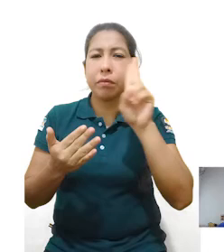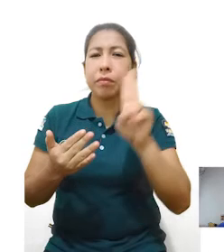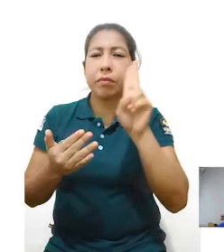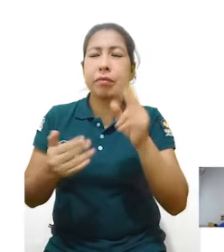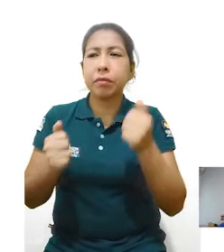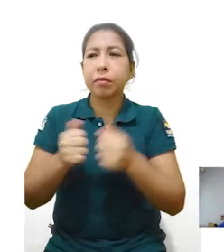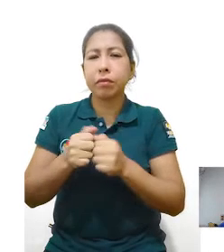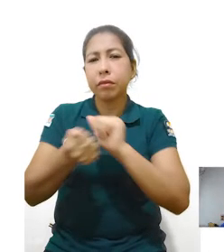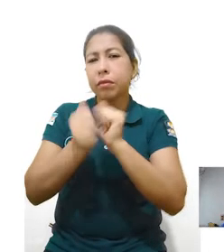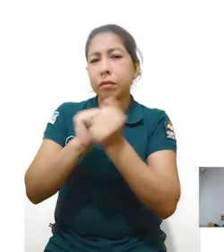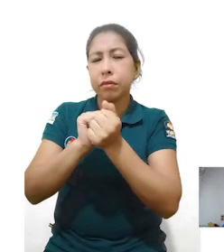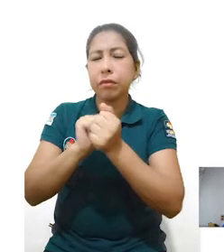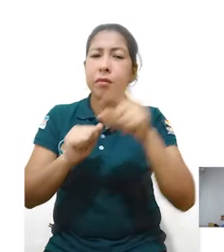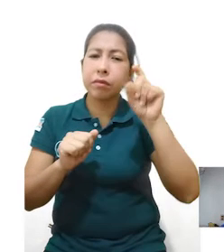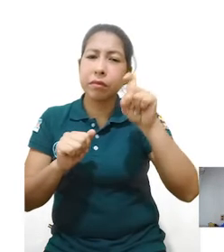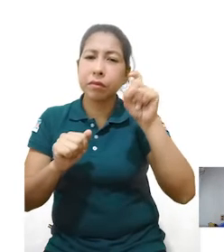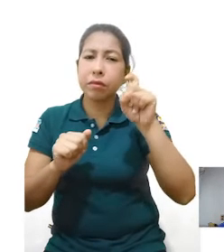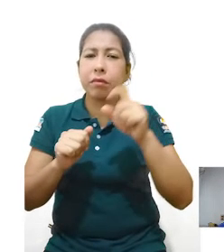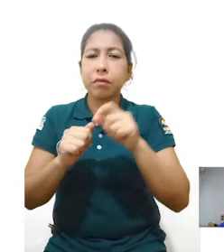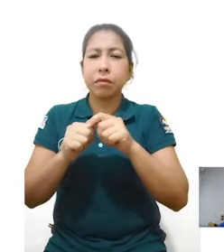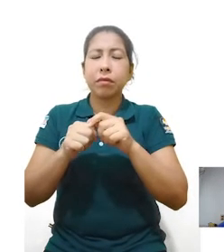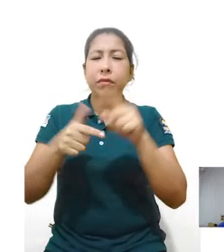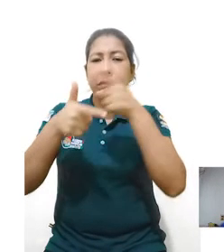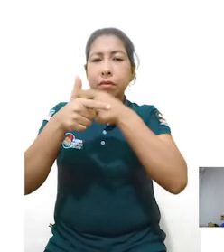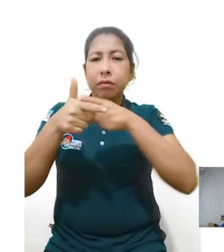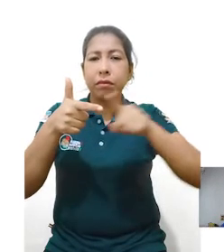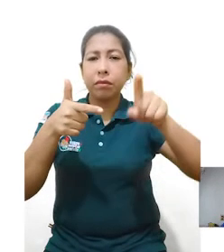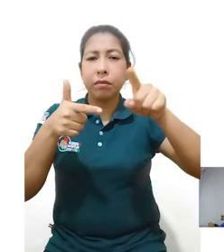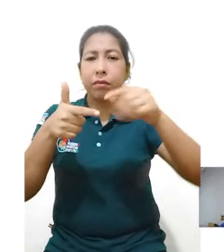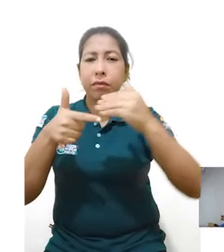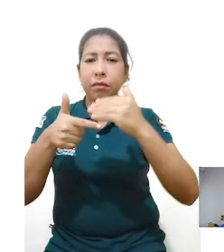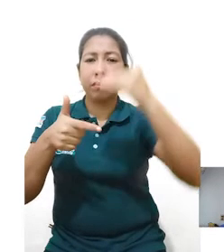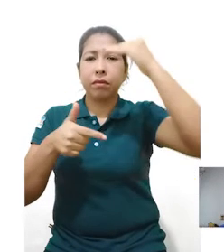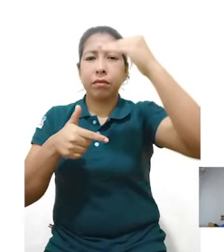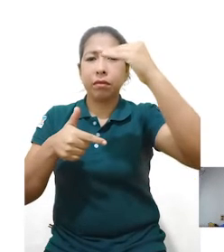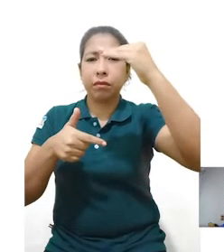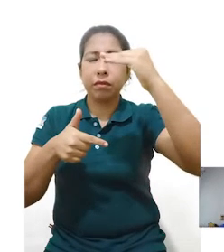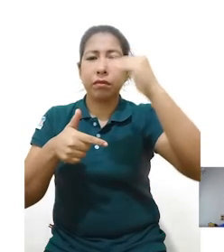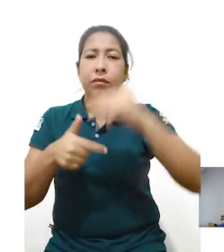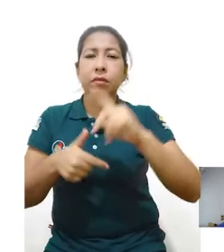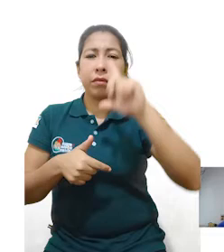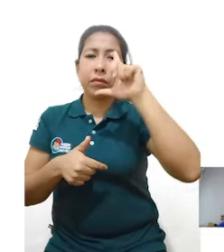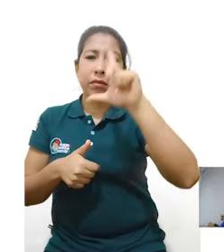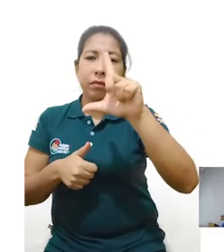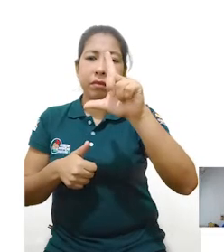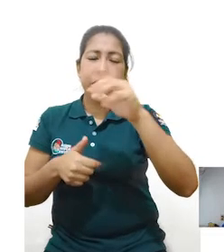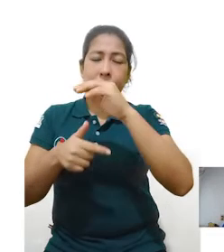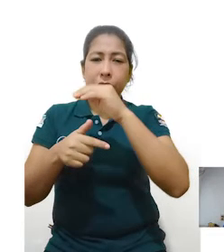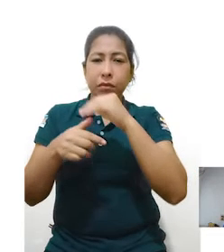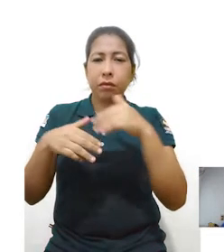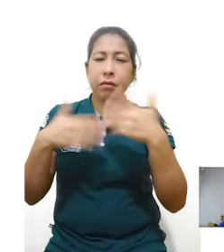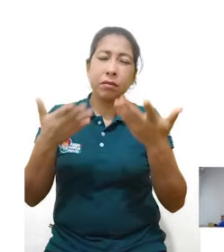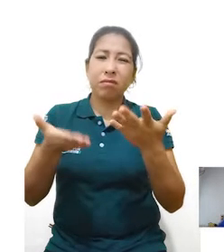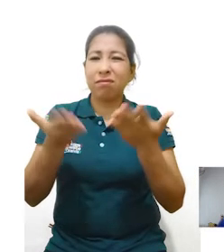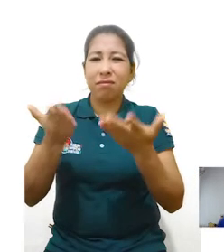cambiar la base, hemos dicho, es necesario dividir el logaritmo del argumento con el logaritmo de su base. Pasa que en